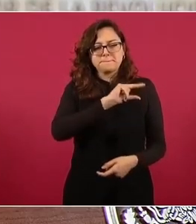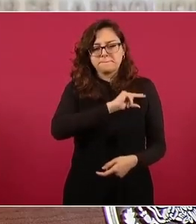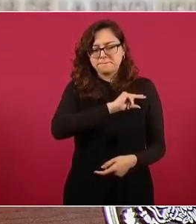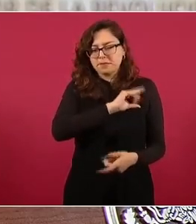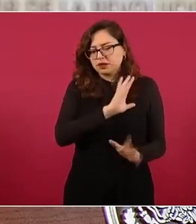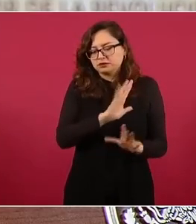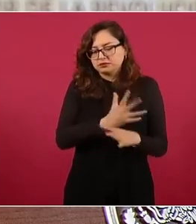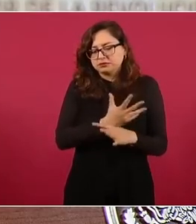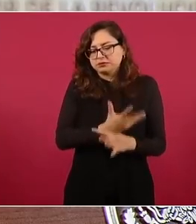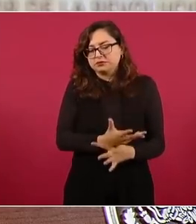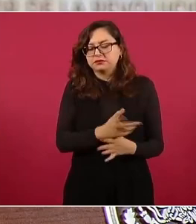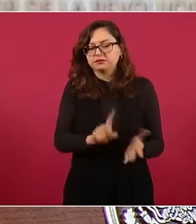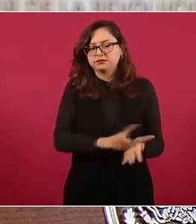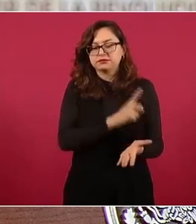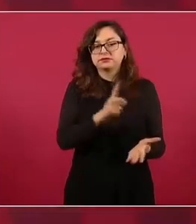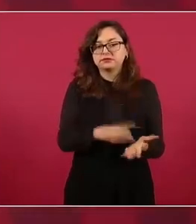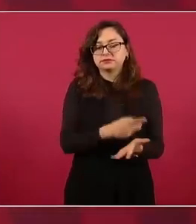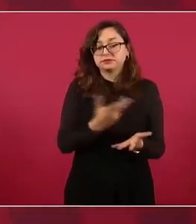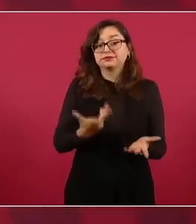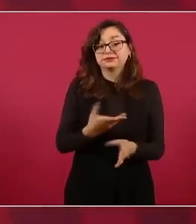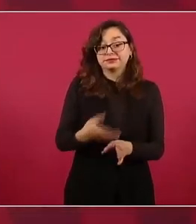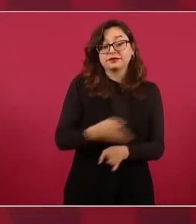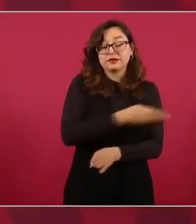Entonces, se esmeraron